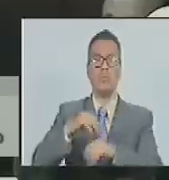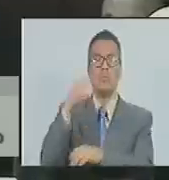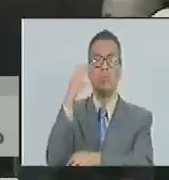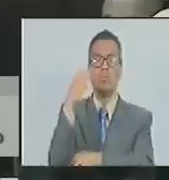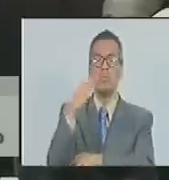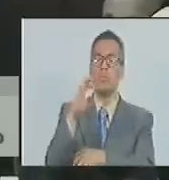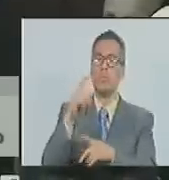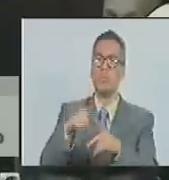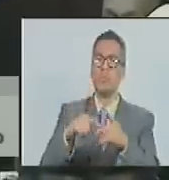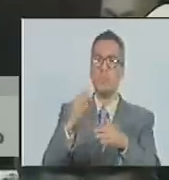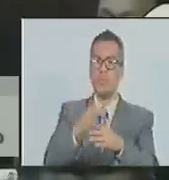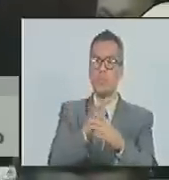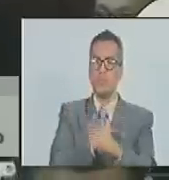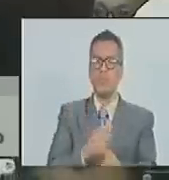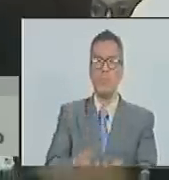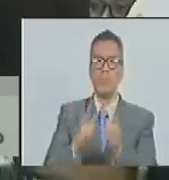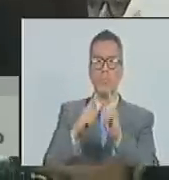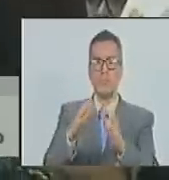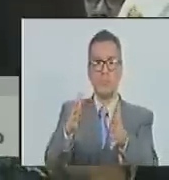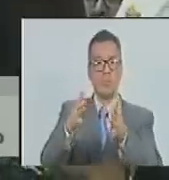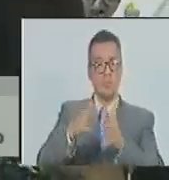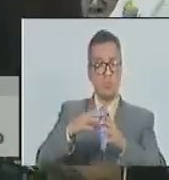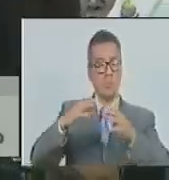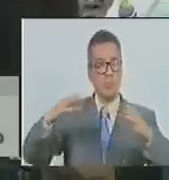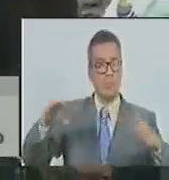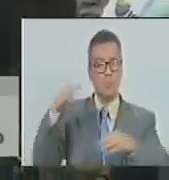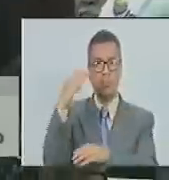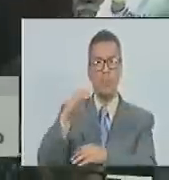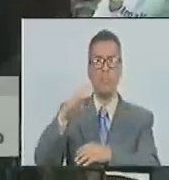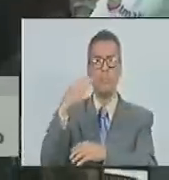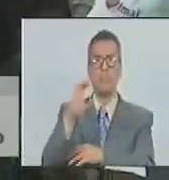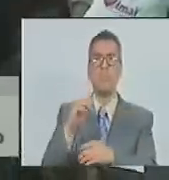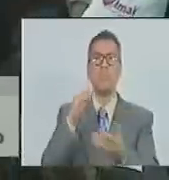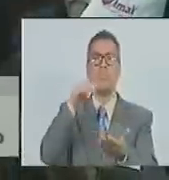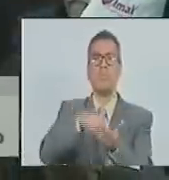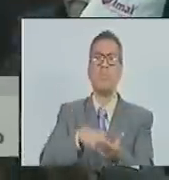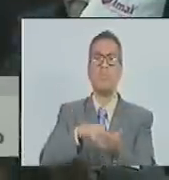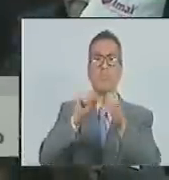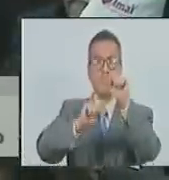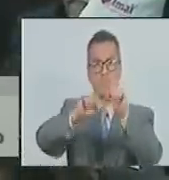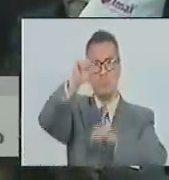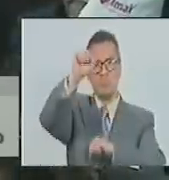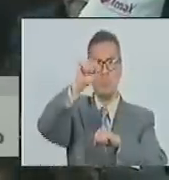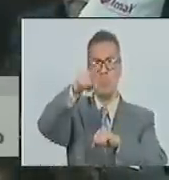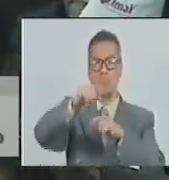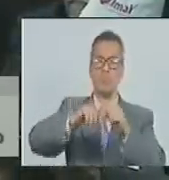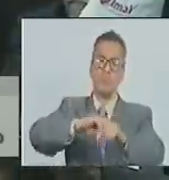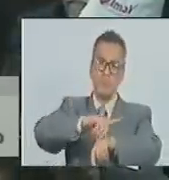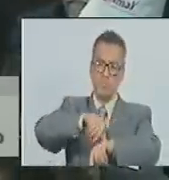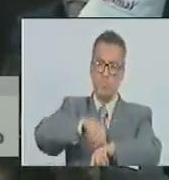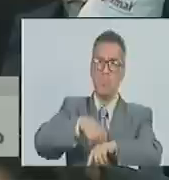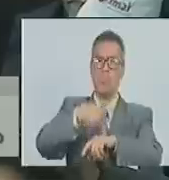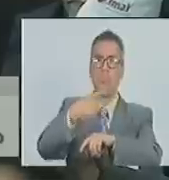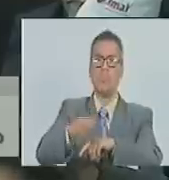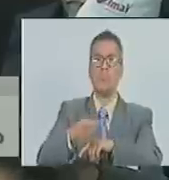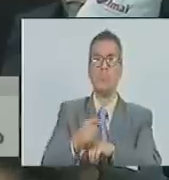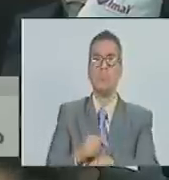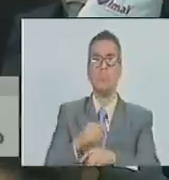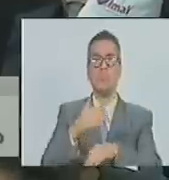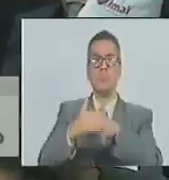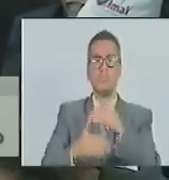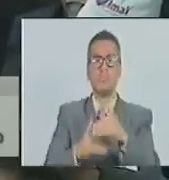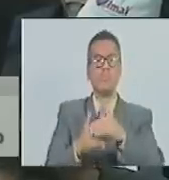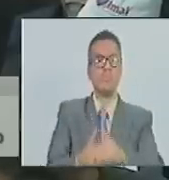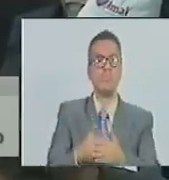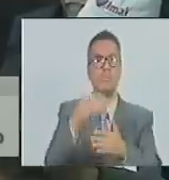autorización del Congreso de la Gran Colombia, y se dirige hacia la ciudad de San Cristóbal, para posteriormente a Mérida